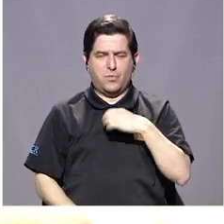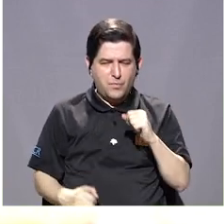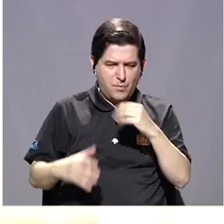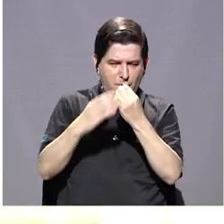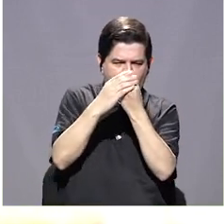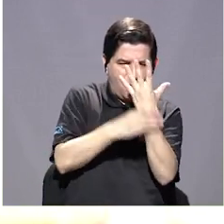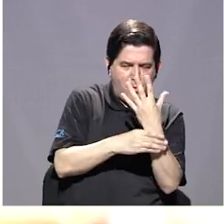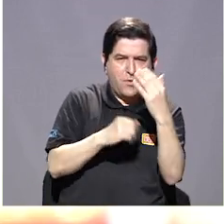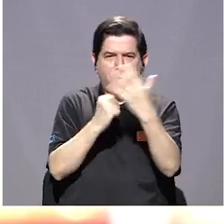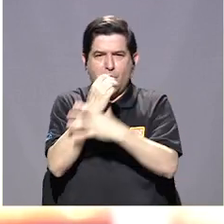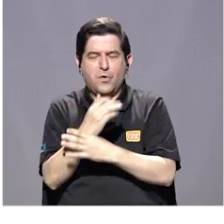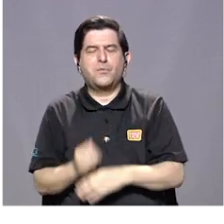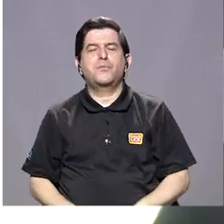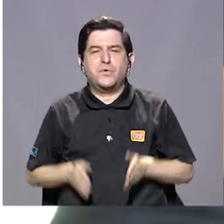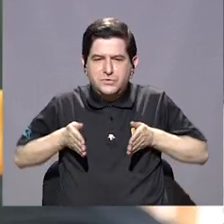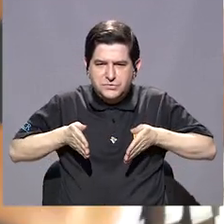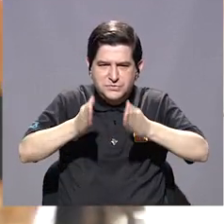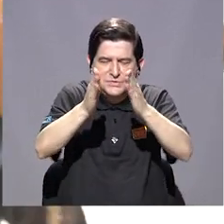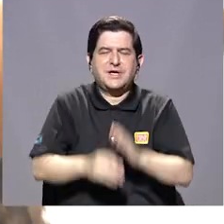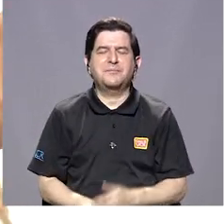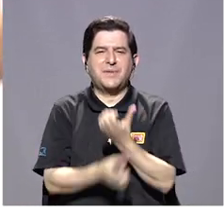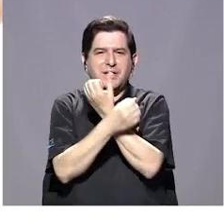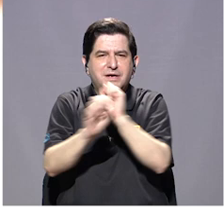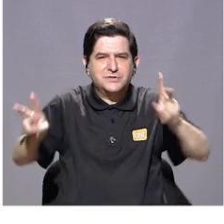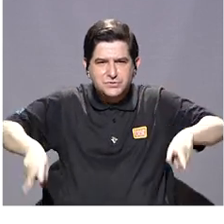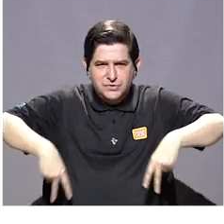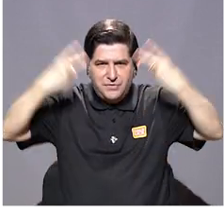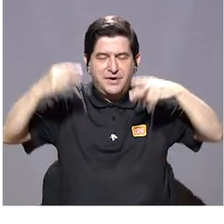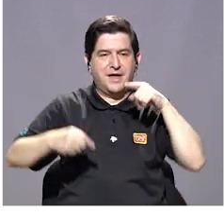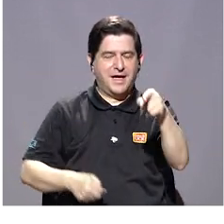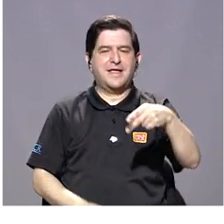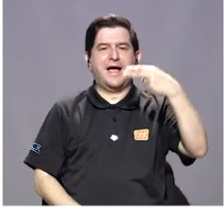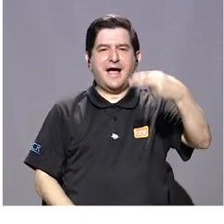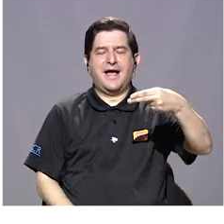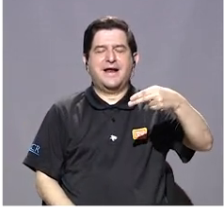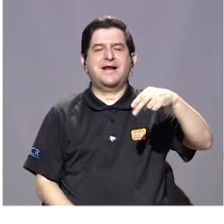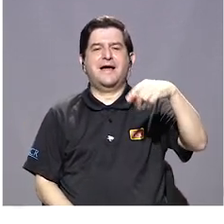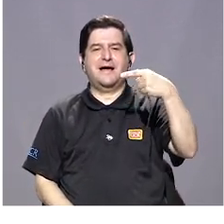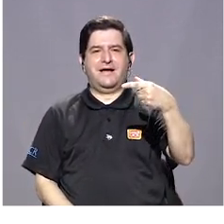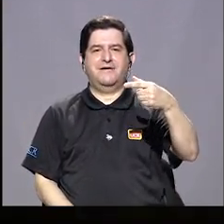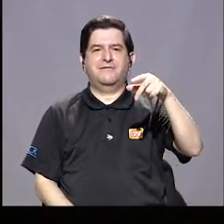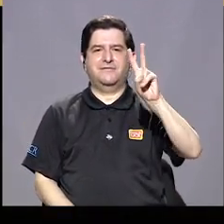ruta de valor y supervivencia. Ella es Hannah Gabriels Valle.